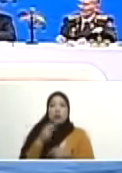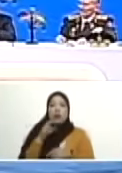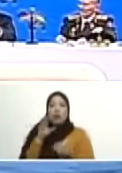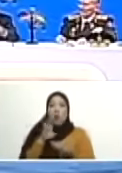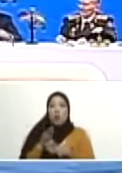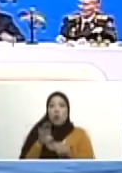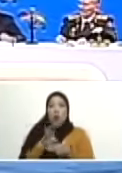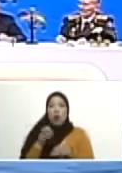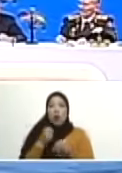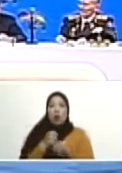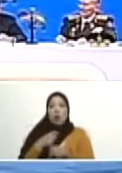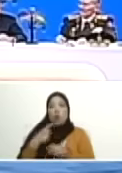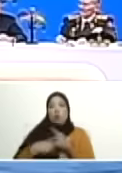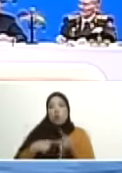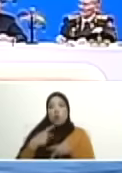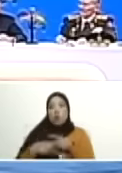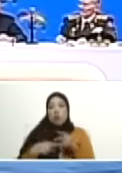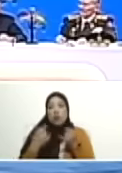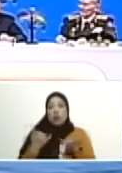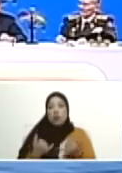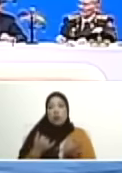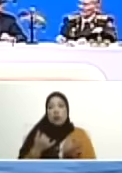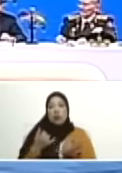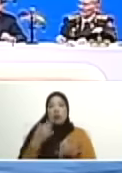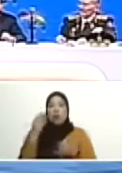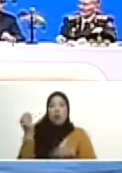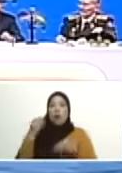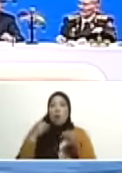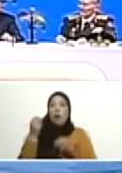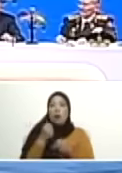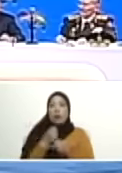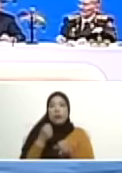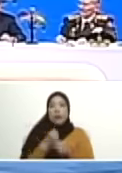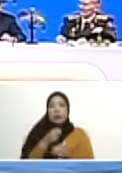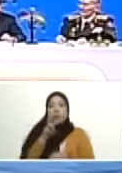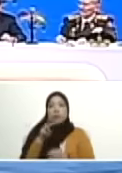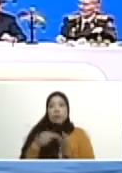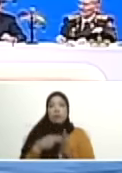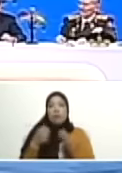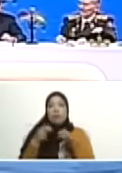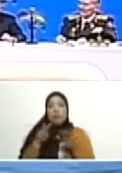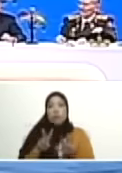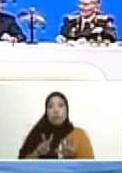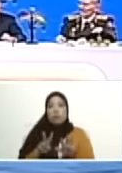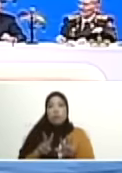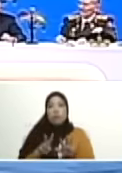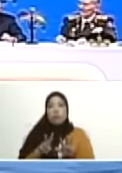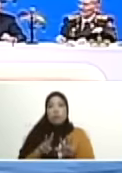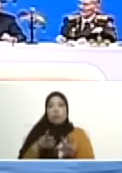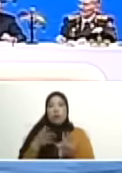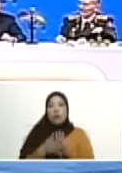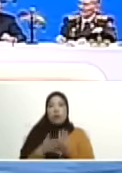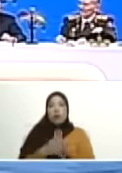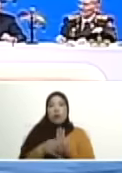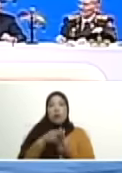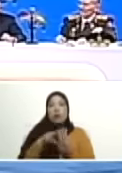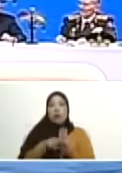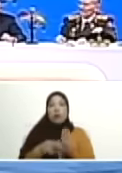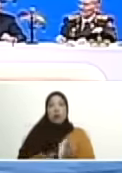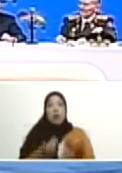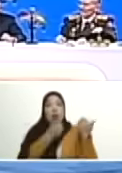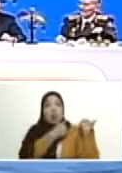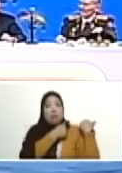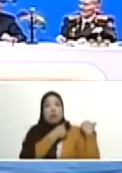la evolución del proceso de buenos oficios durante 2017. En consecuencia, he cumplido con la responsabilidad que me ha